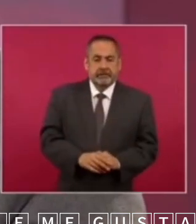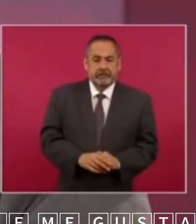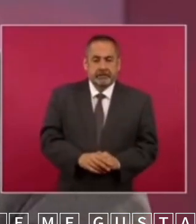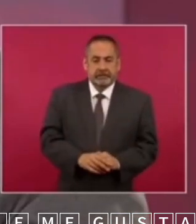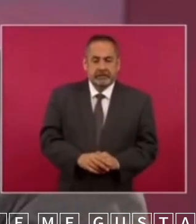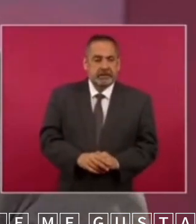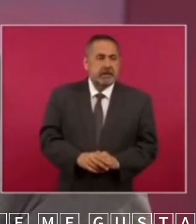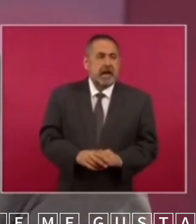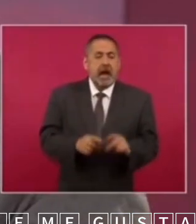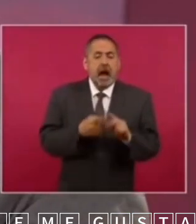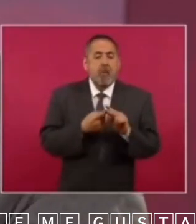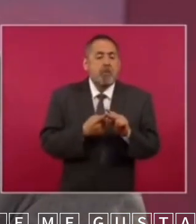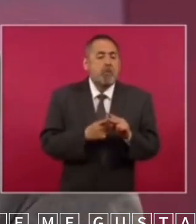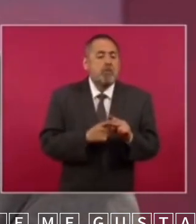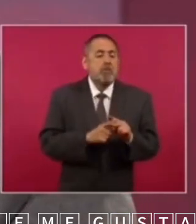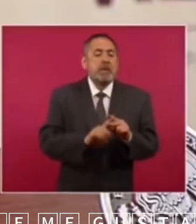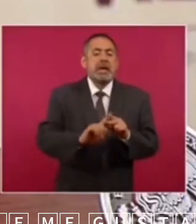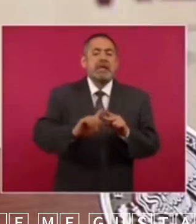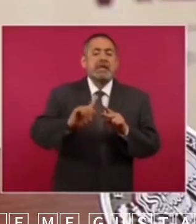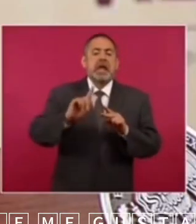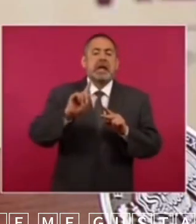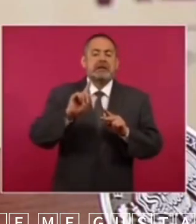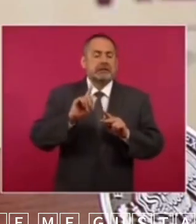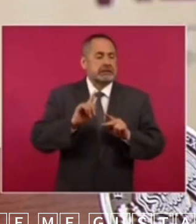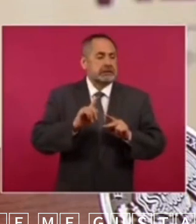Esto es apenas el inicio.